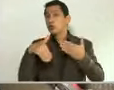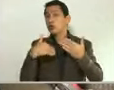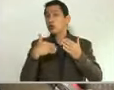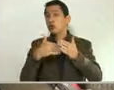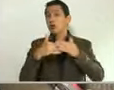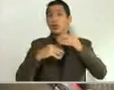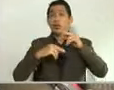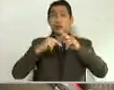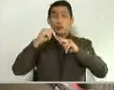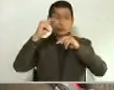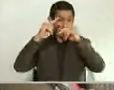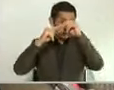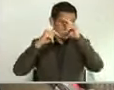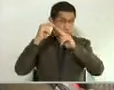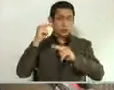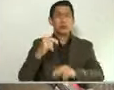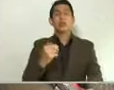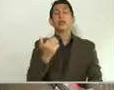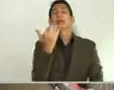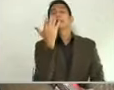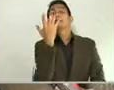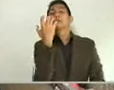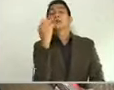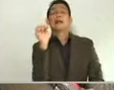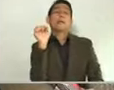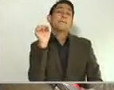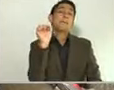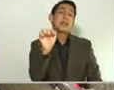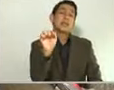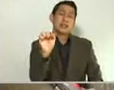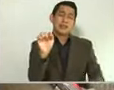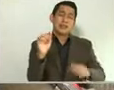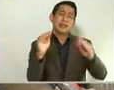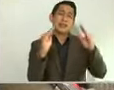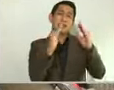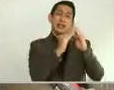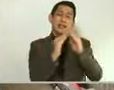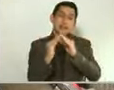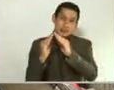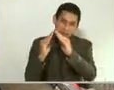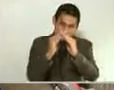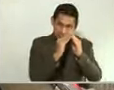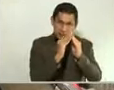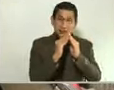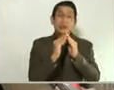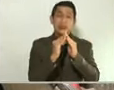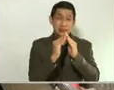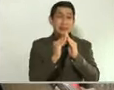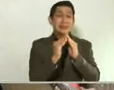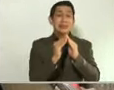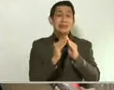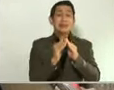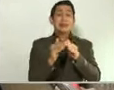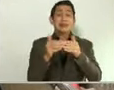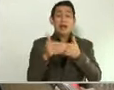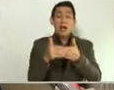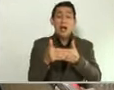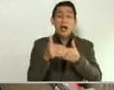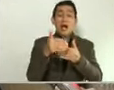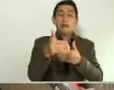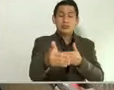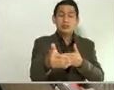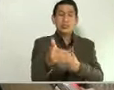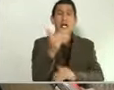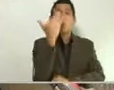municipio ha participado, 15.000 viviendas entre solares y viviendas, 15.000, todas están obligadas a poner, todos los constructores, por ejemplo, un árbol